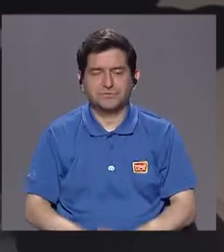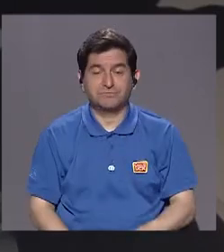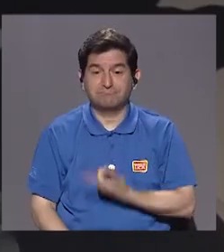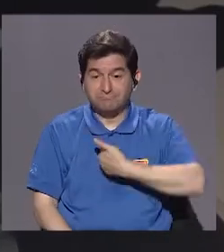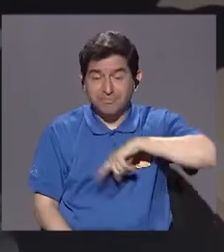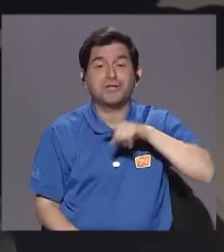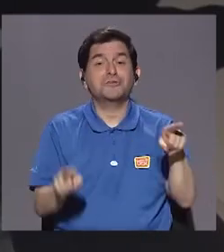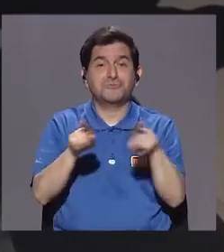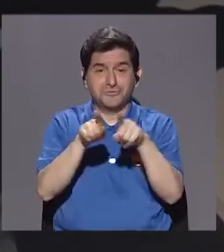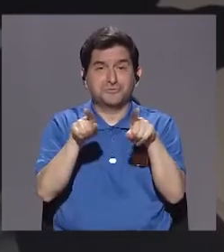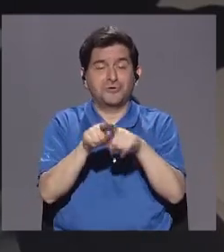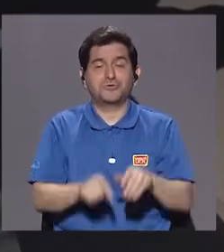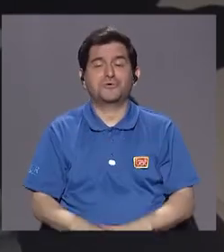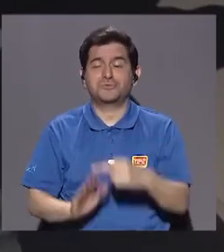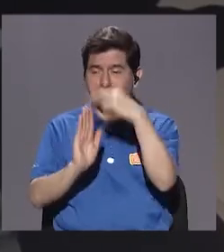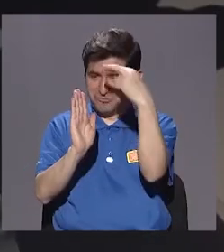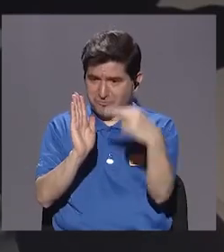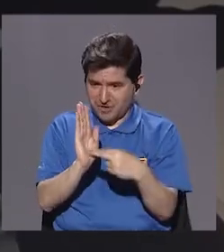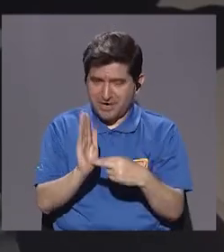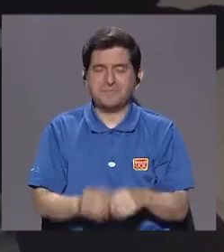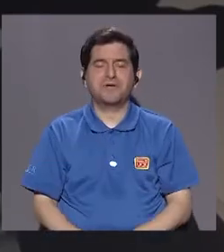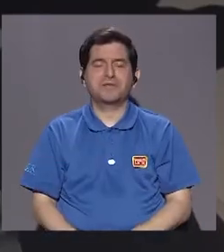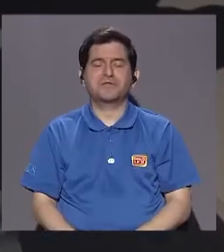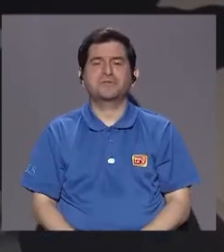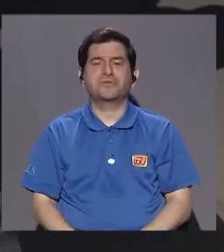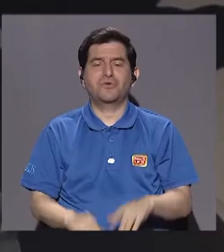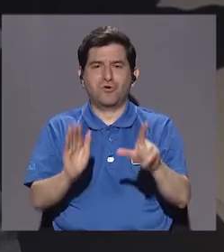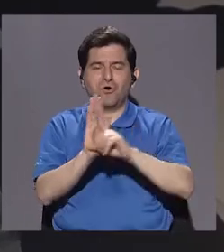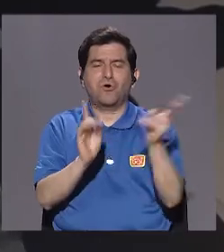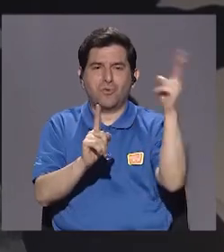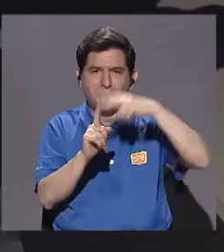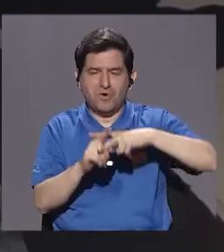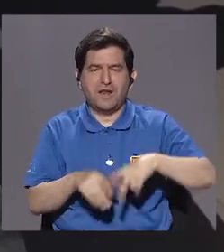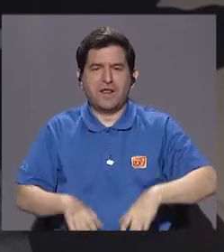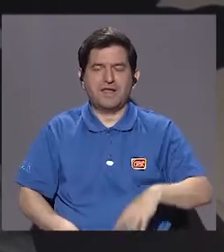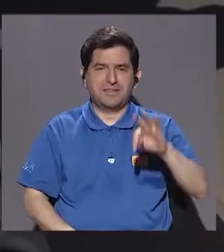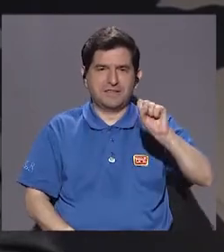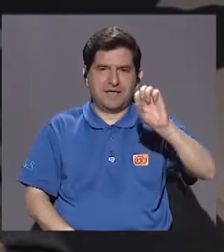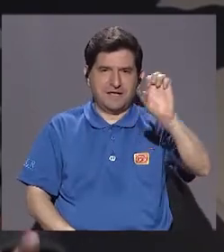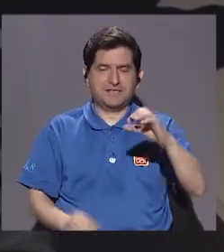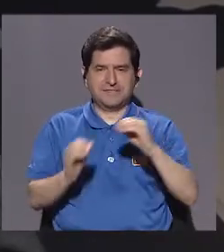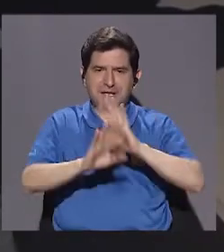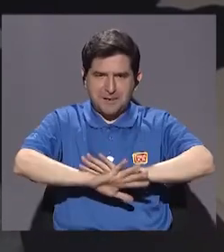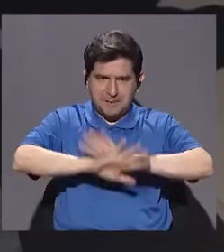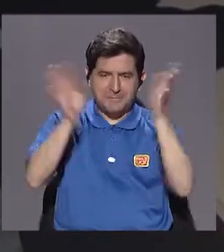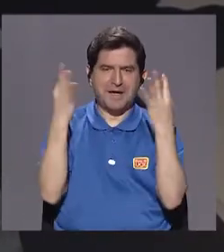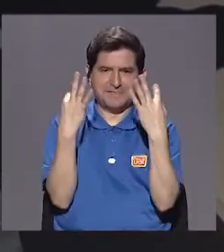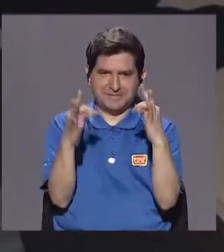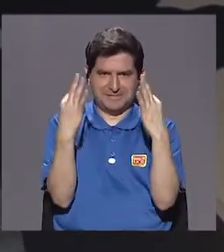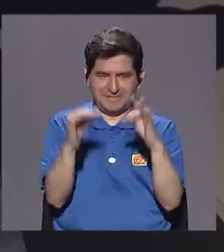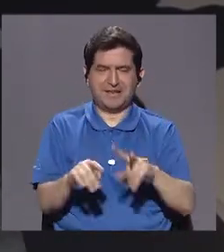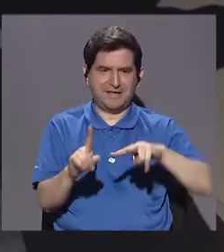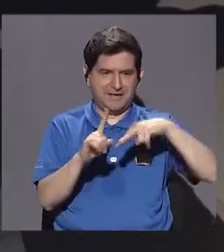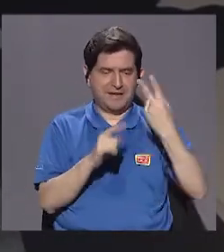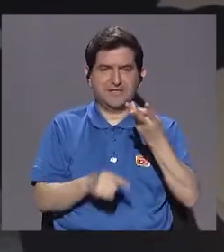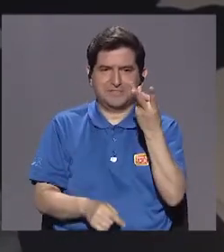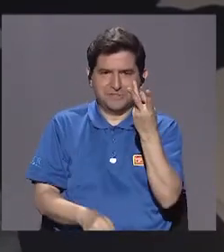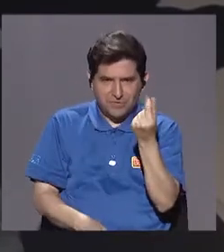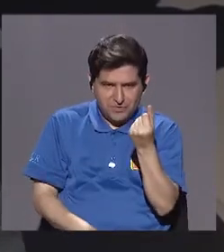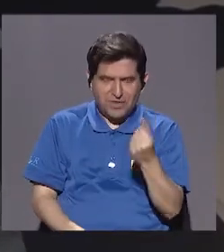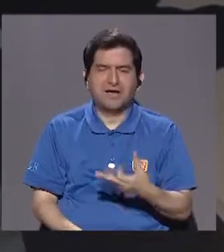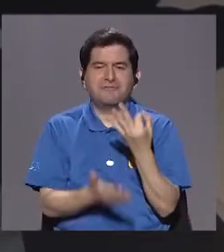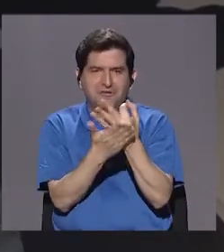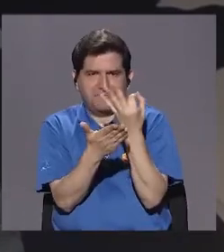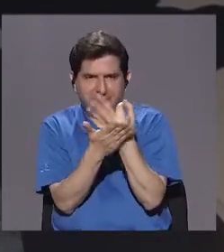nuestra parte también al nivel del reglamento a nivel negro y experiencia desde el tribunal cada vez a tener las reglas más claras desde el punto de vista contable del